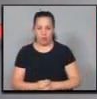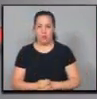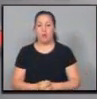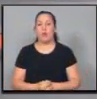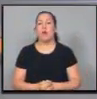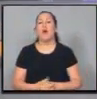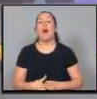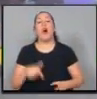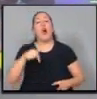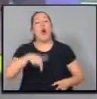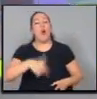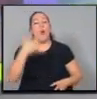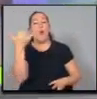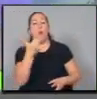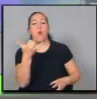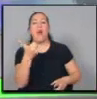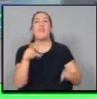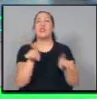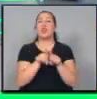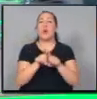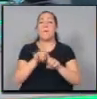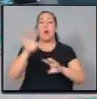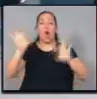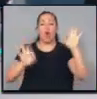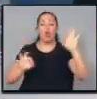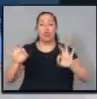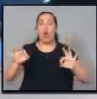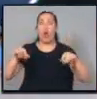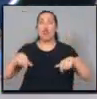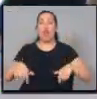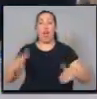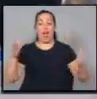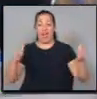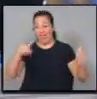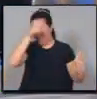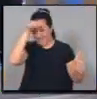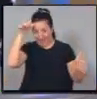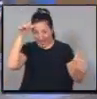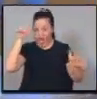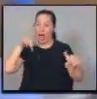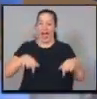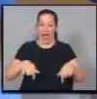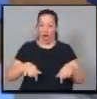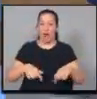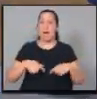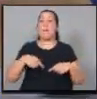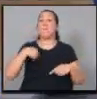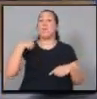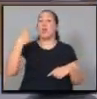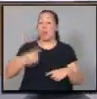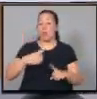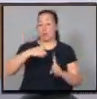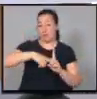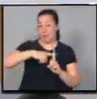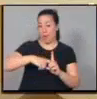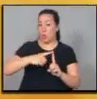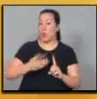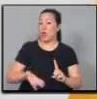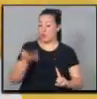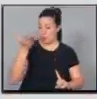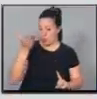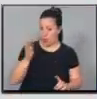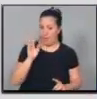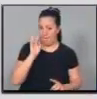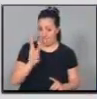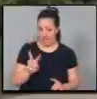hoy es un jueves otoñal en pleno verano? Sí. Por ahora, por ahora, porque la temperatura va a empezar a subir, mire.